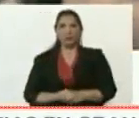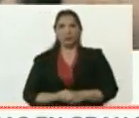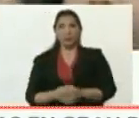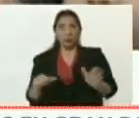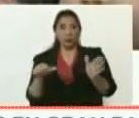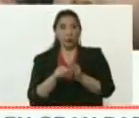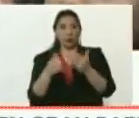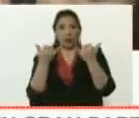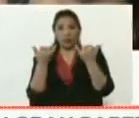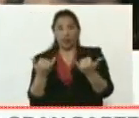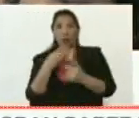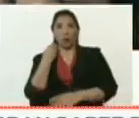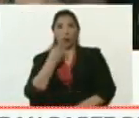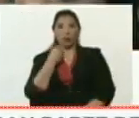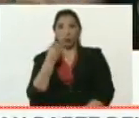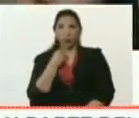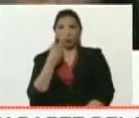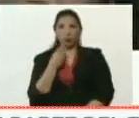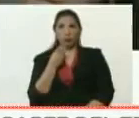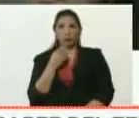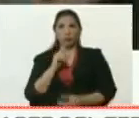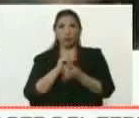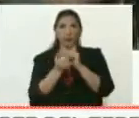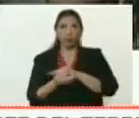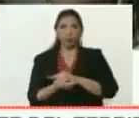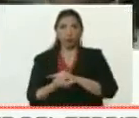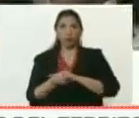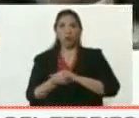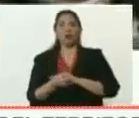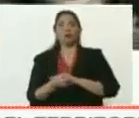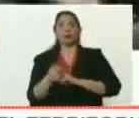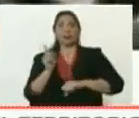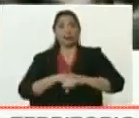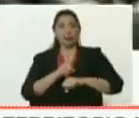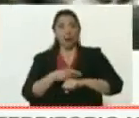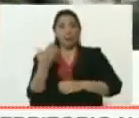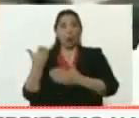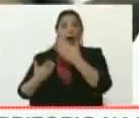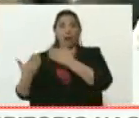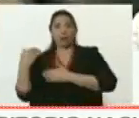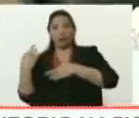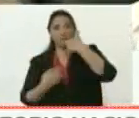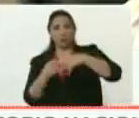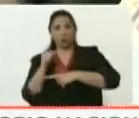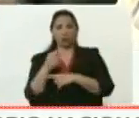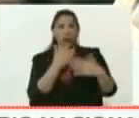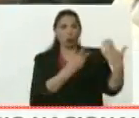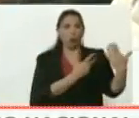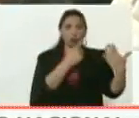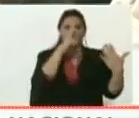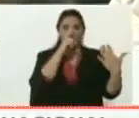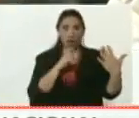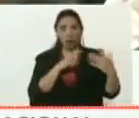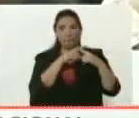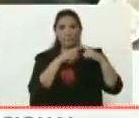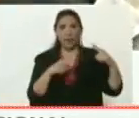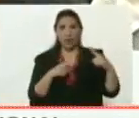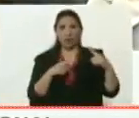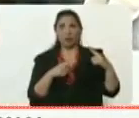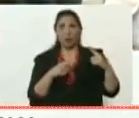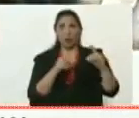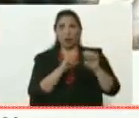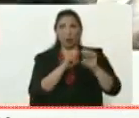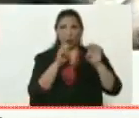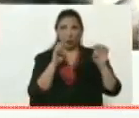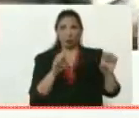donde ya la juventud pasó de tiempos antes de la revolución, de 8 años y medio de